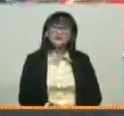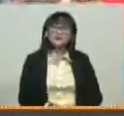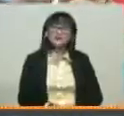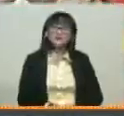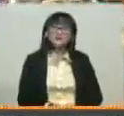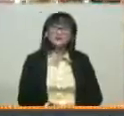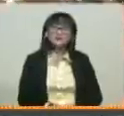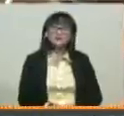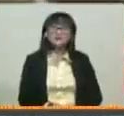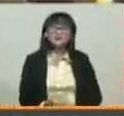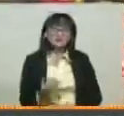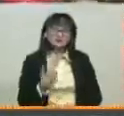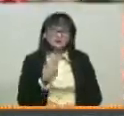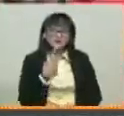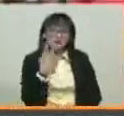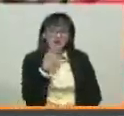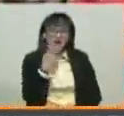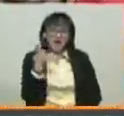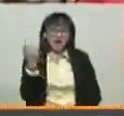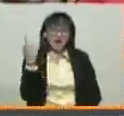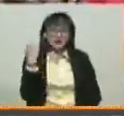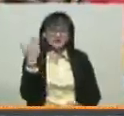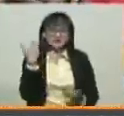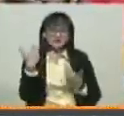si quieres lo digo en inglés, que me lo enseñaron ayer.